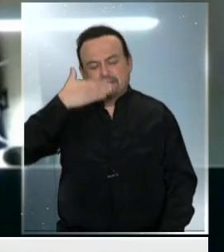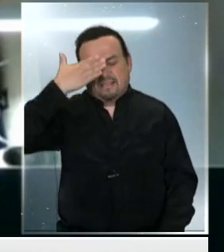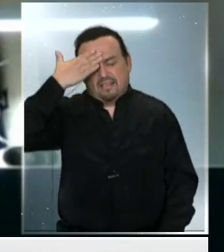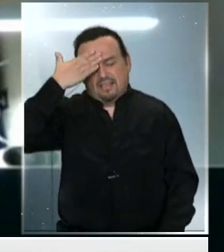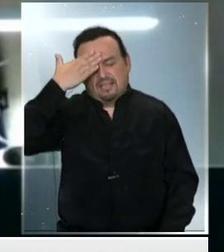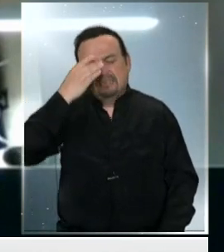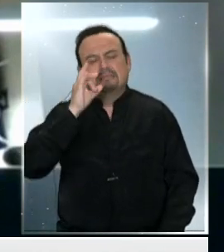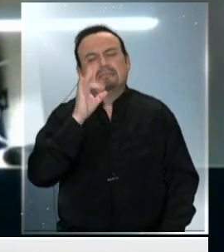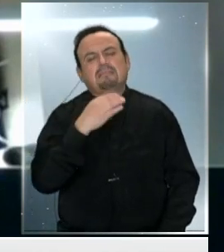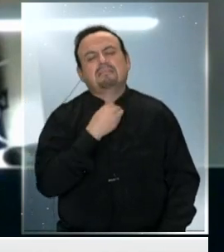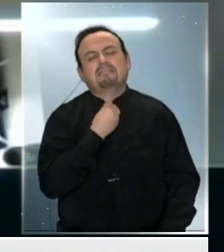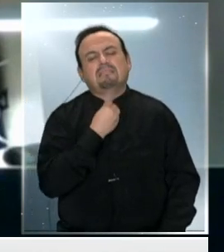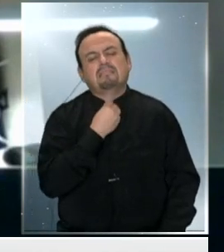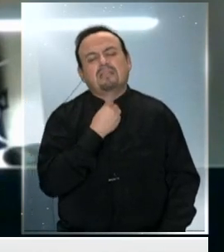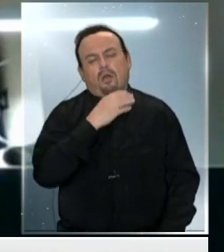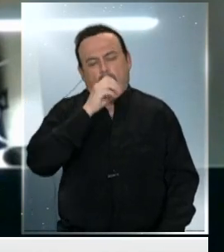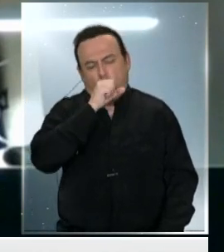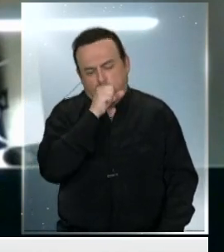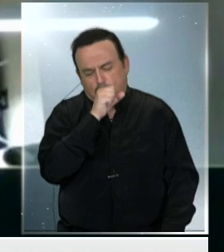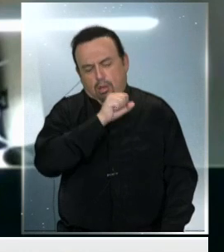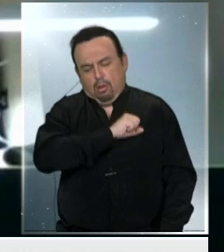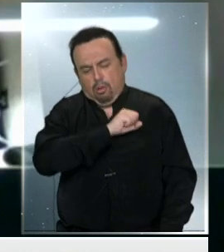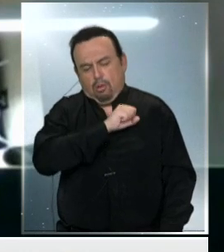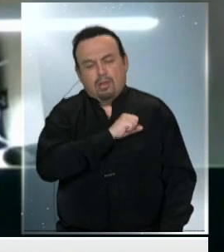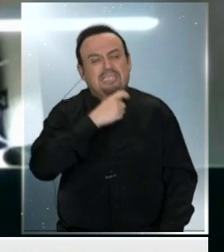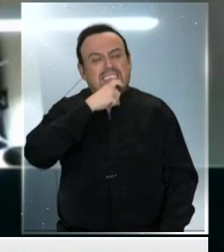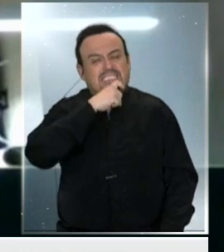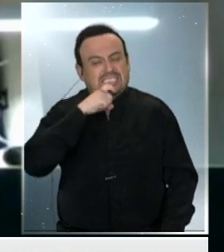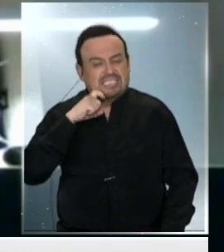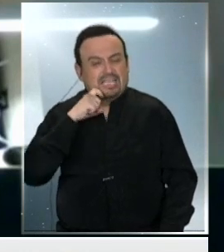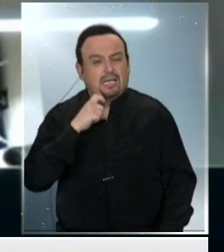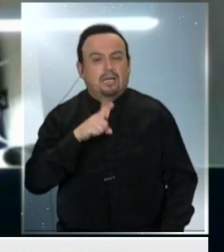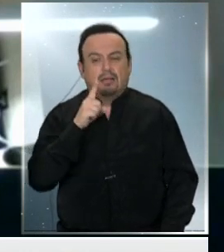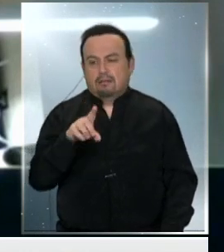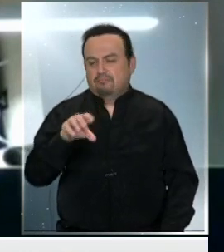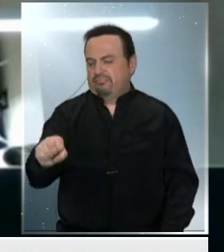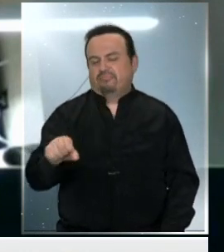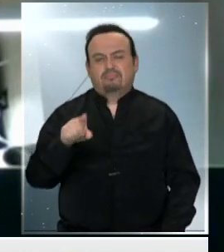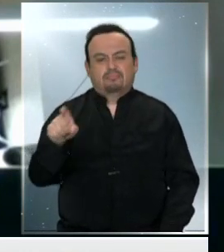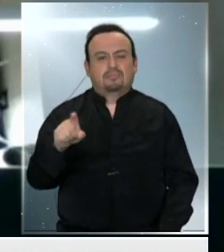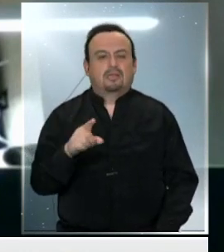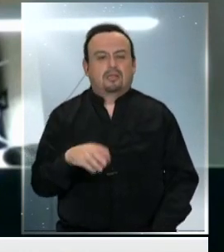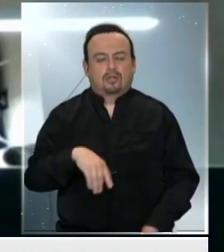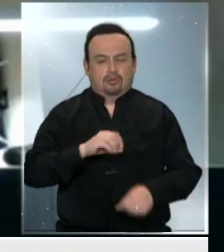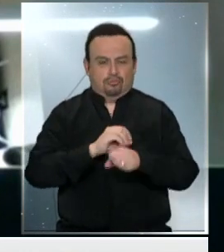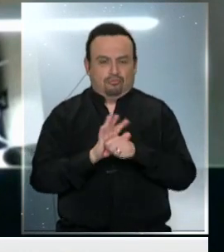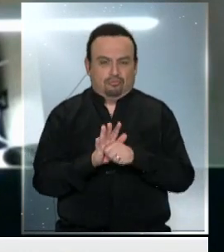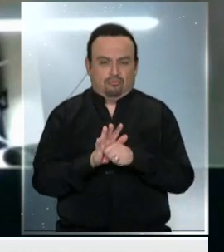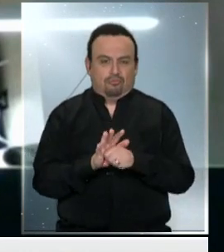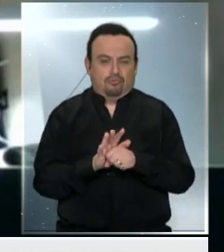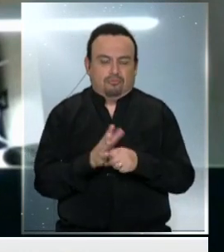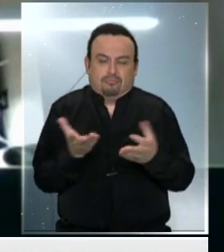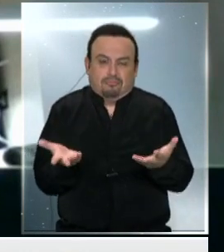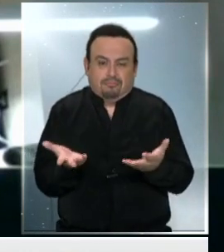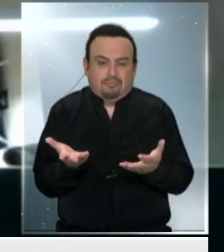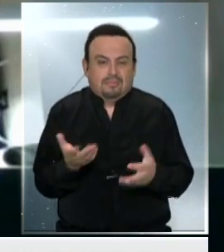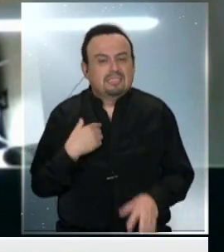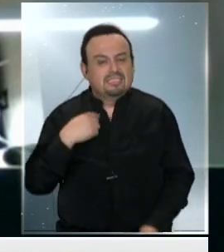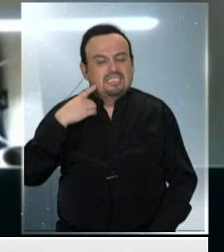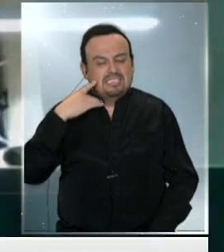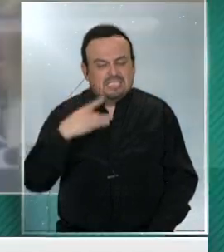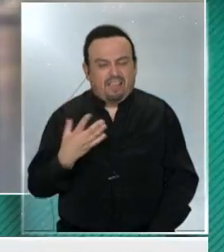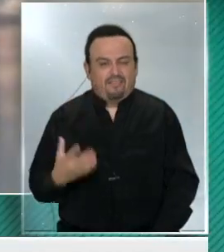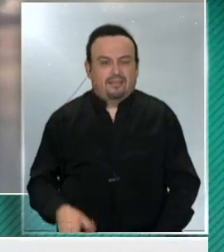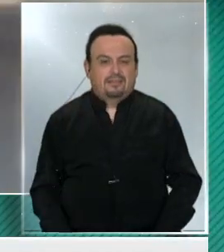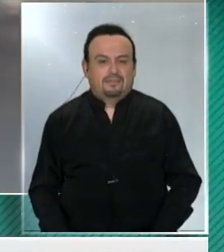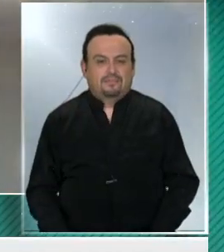dolor de garganta, por tos seca, clínicamente en realidad va a ser indiferenciable prácticamente si es una influenza, si es un sincicial respiratorio